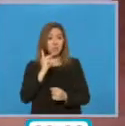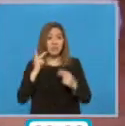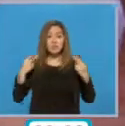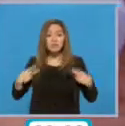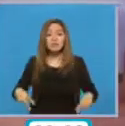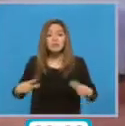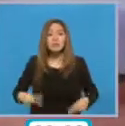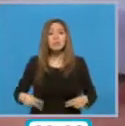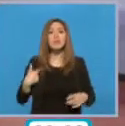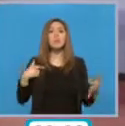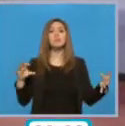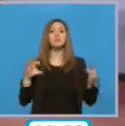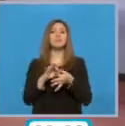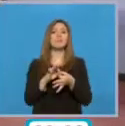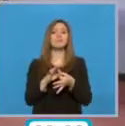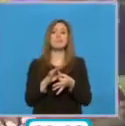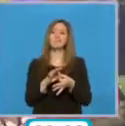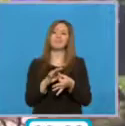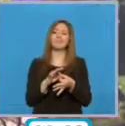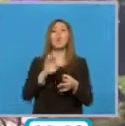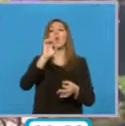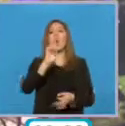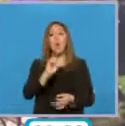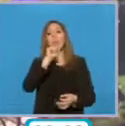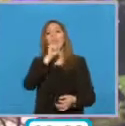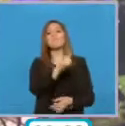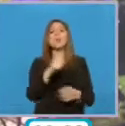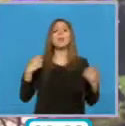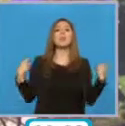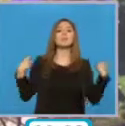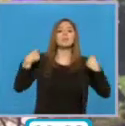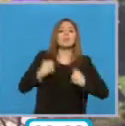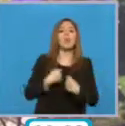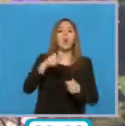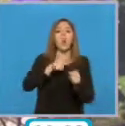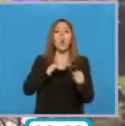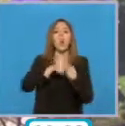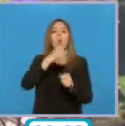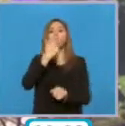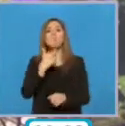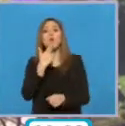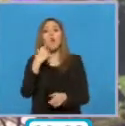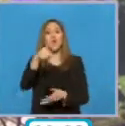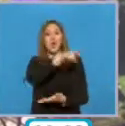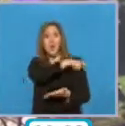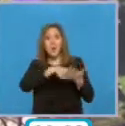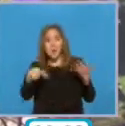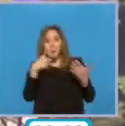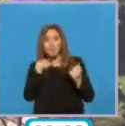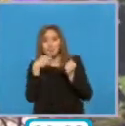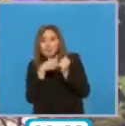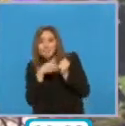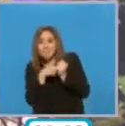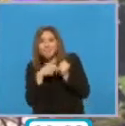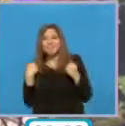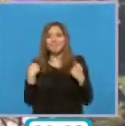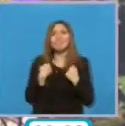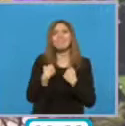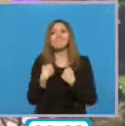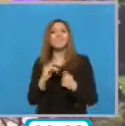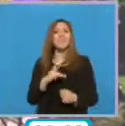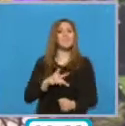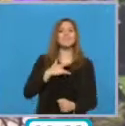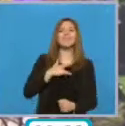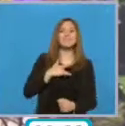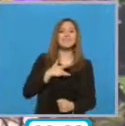¿no? Con ese vestido. O que compran, no sé, un saco rojo y entonces te lo vas a comprar y te quieres esconder. ¿Por qué? Porque nosotros a lo mejor no tenemos